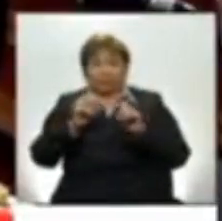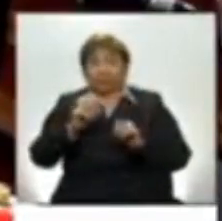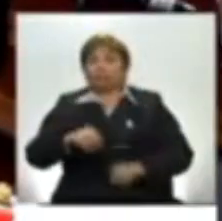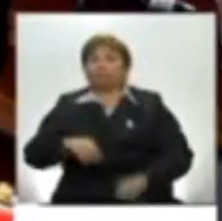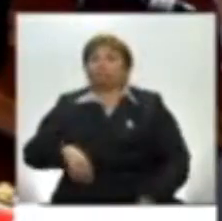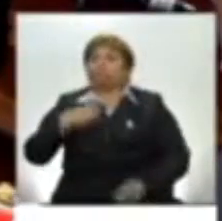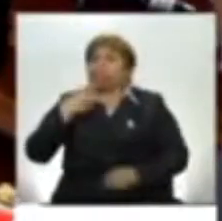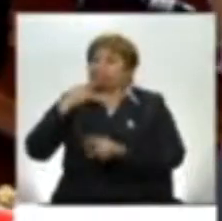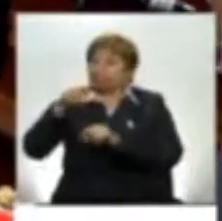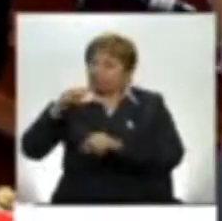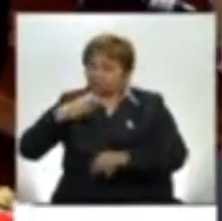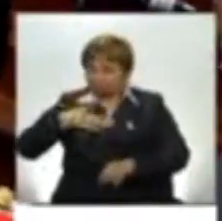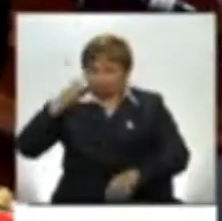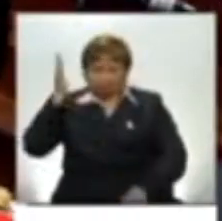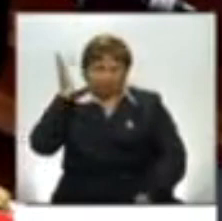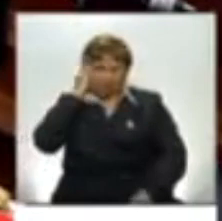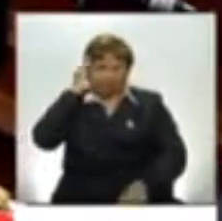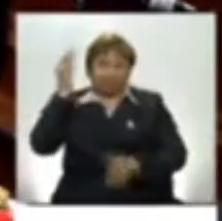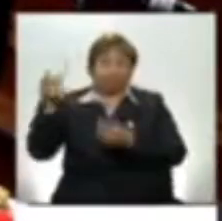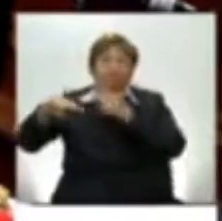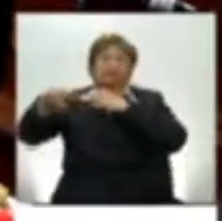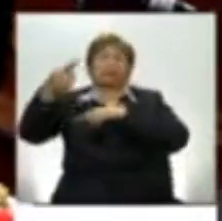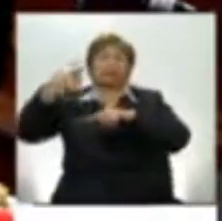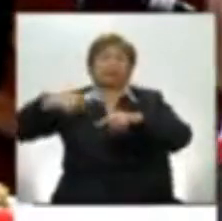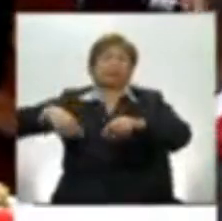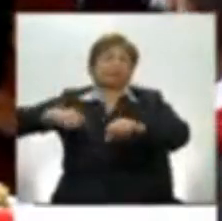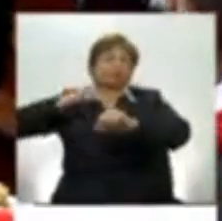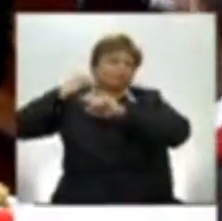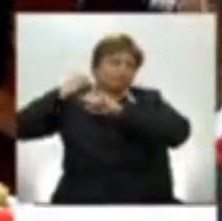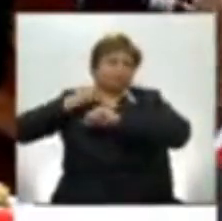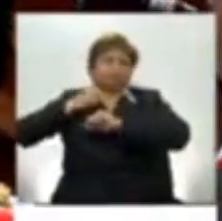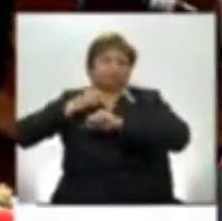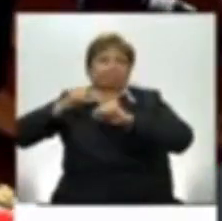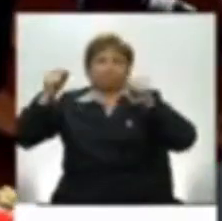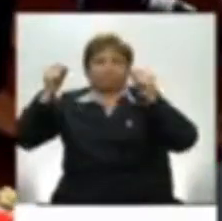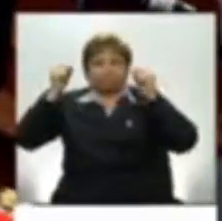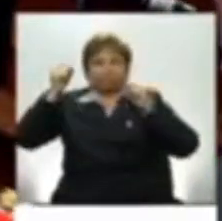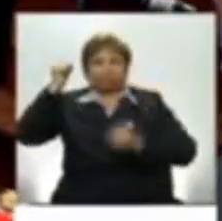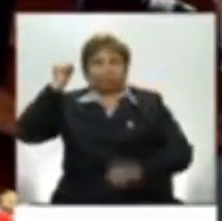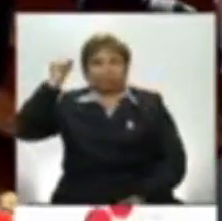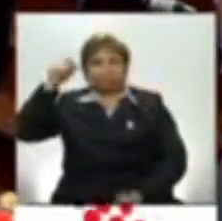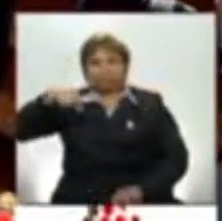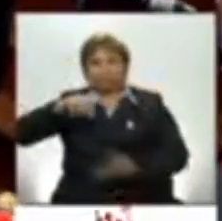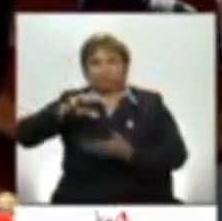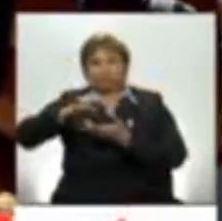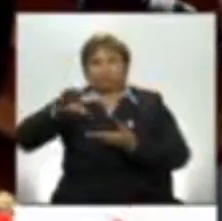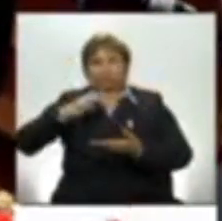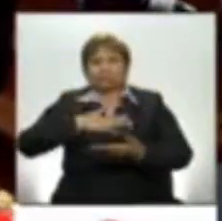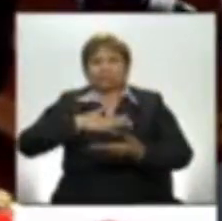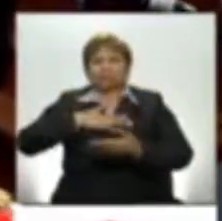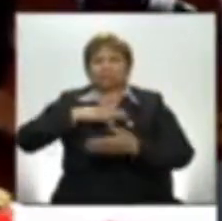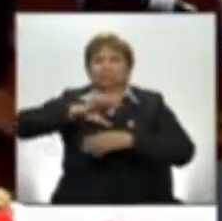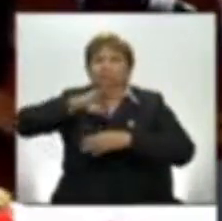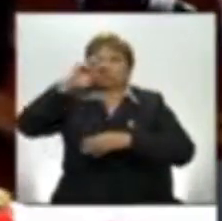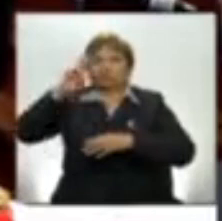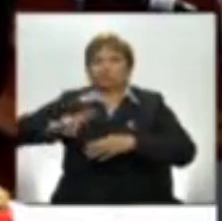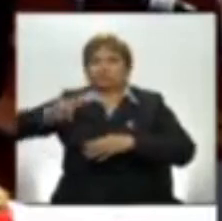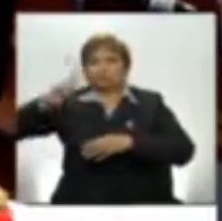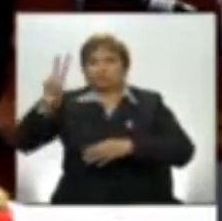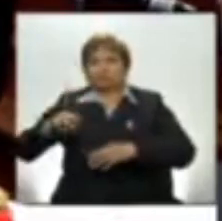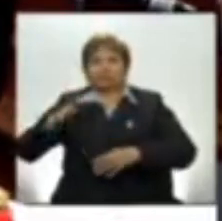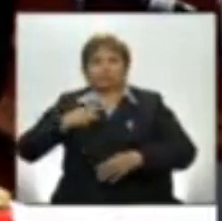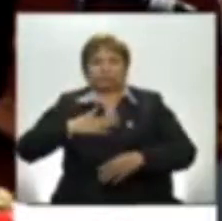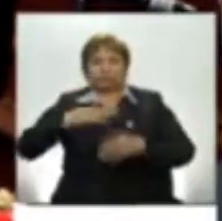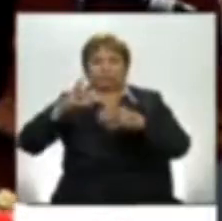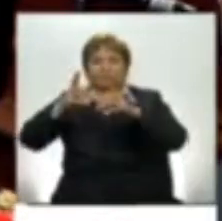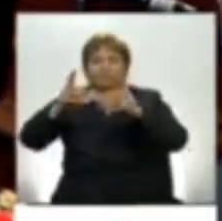Porque sé de dónde vengo y defenderé los derechos del pueblo soberano por mi valle de Sihuas, por mi